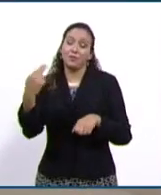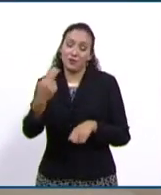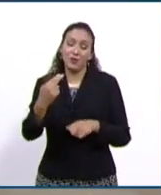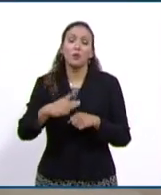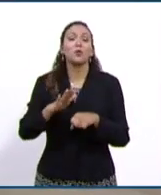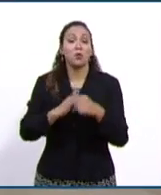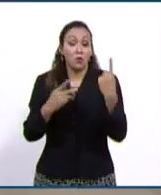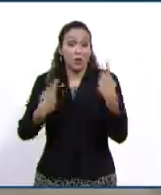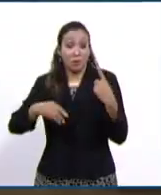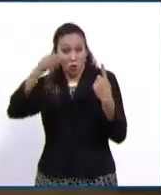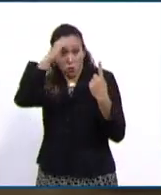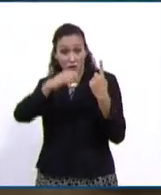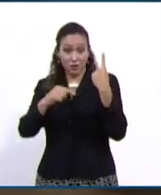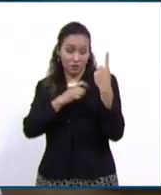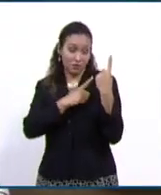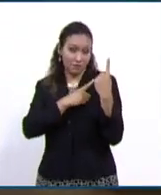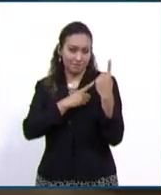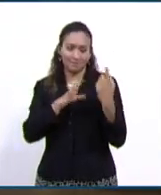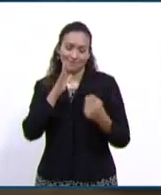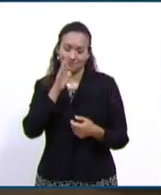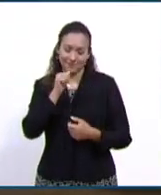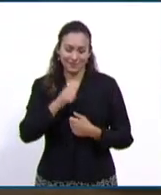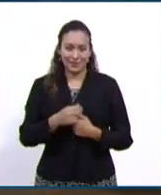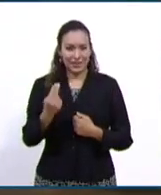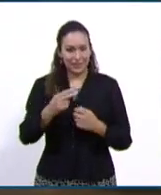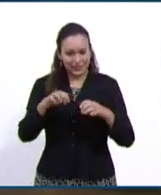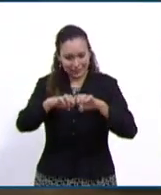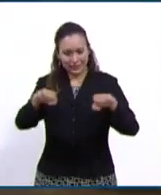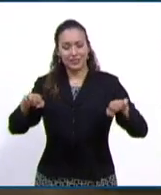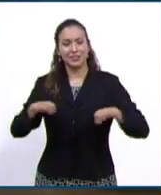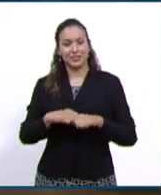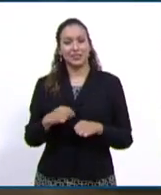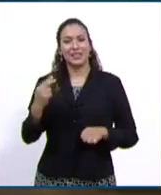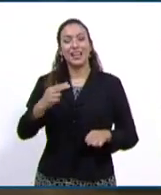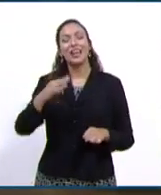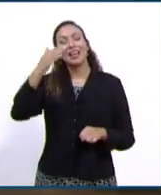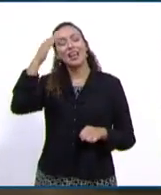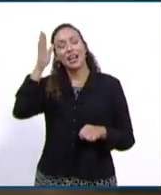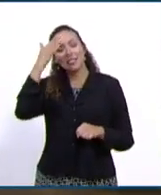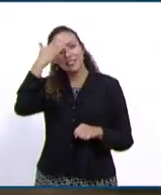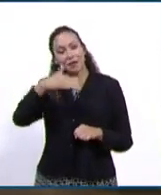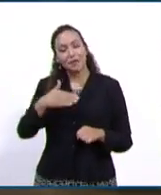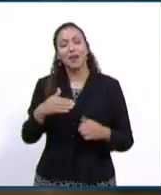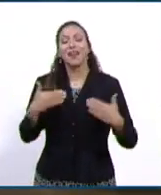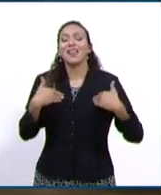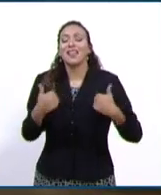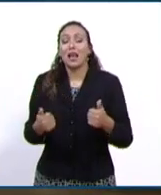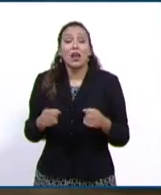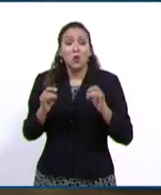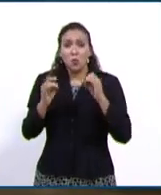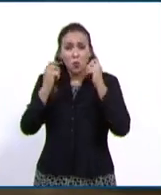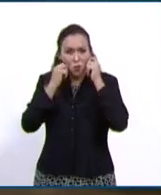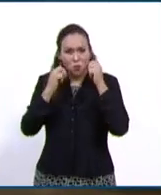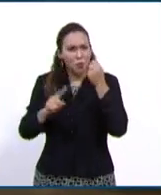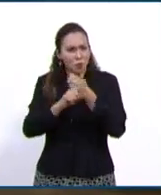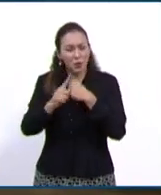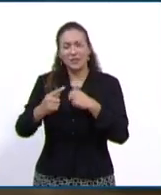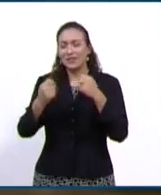lograrlo solo. Tenemos que saber escuchar aún en la discrepancia. Se